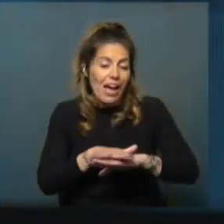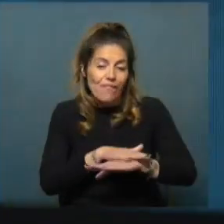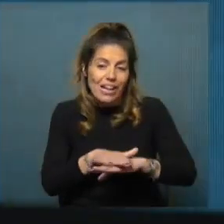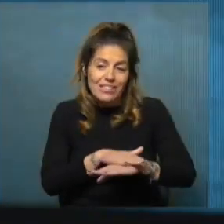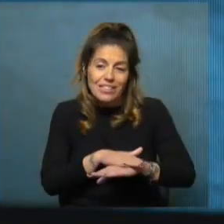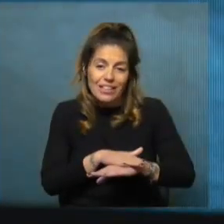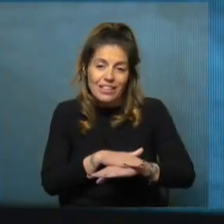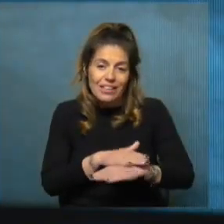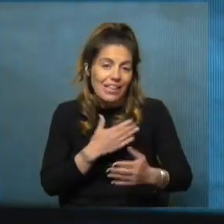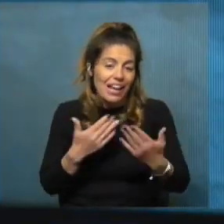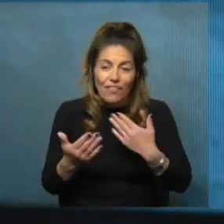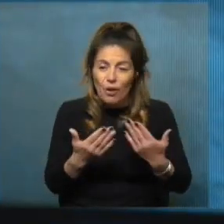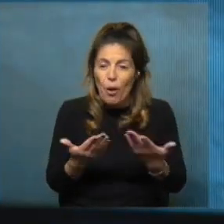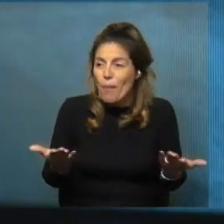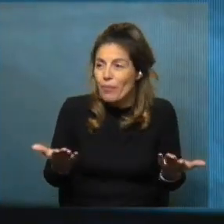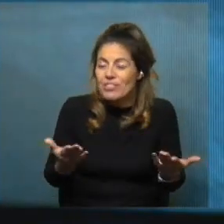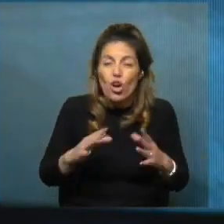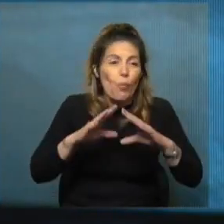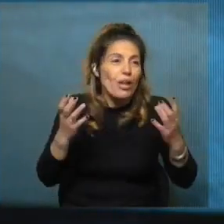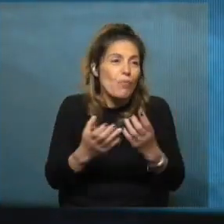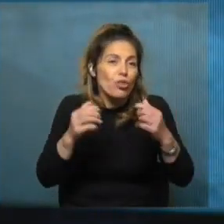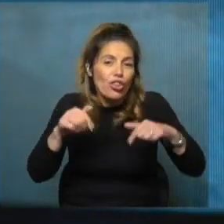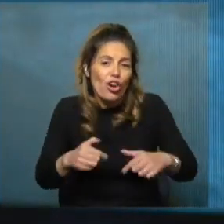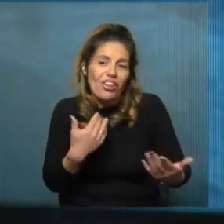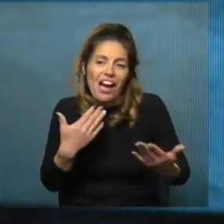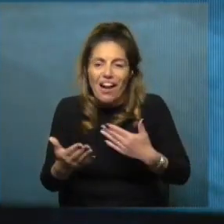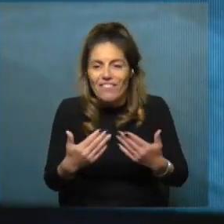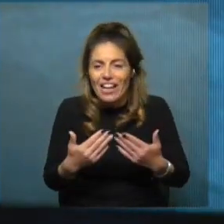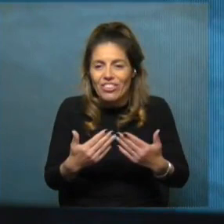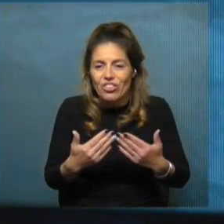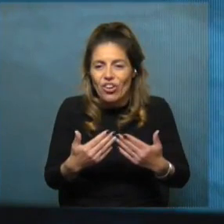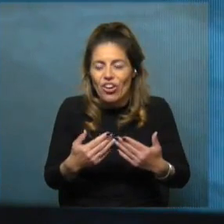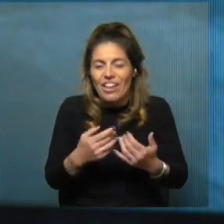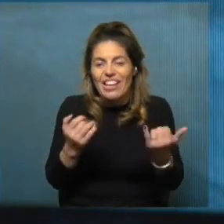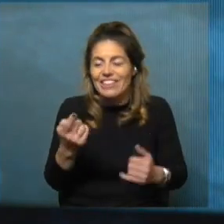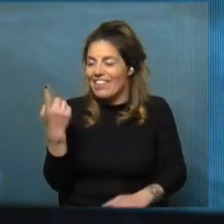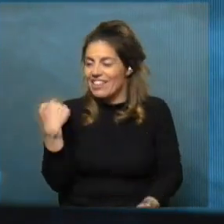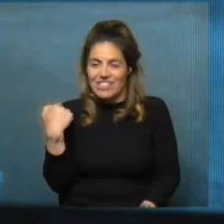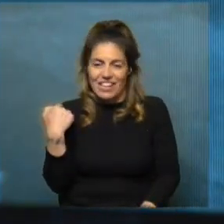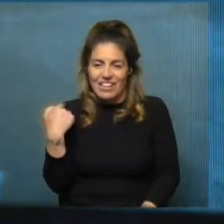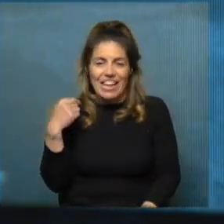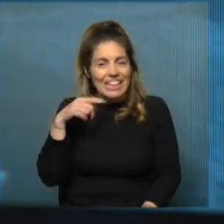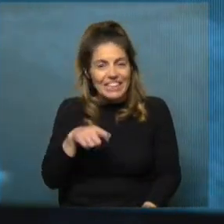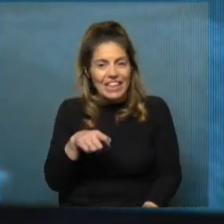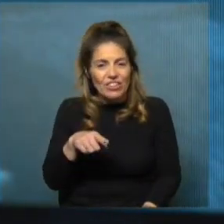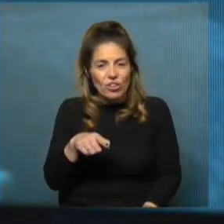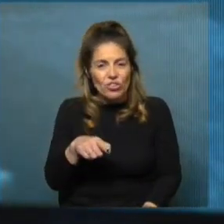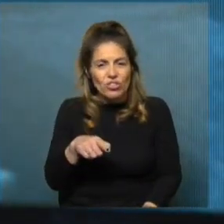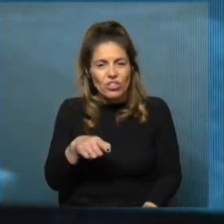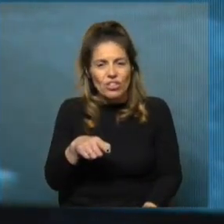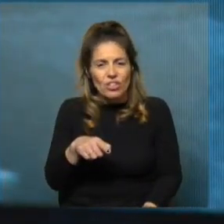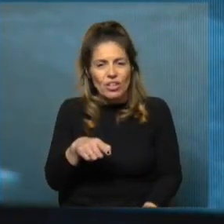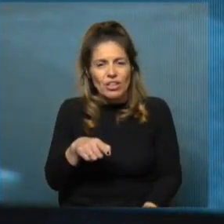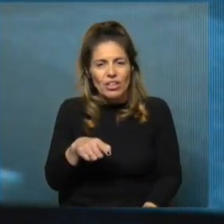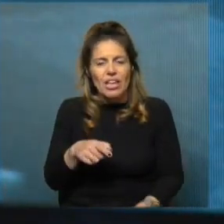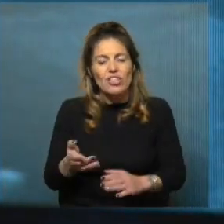hablamos porque si no estamos como en el mundo de hoy hablando solamente de lo que pasó en el día de ayer no Y esto es un poco más de un